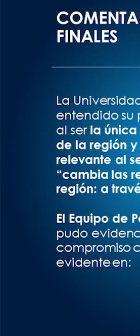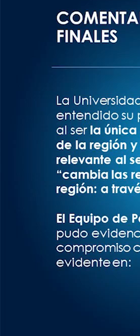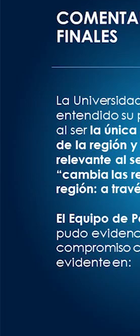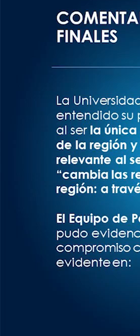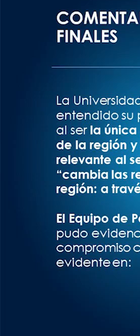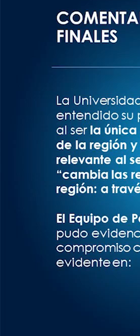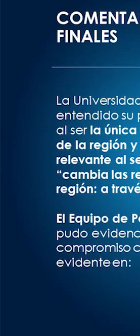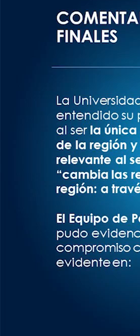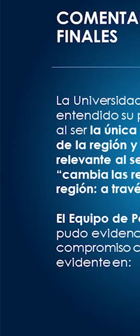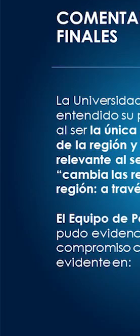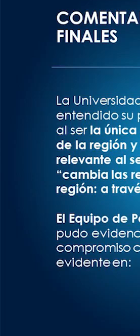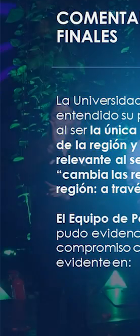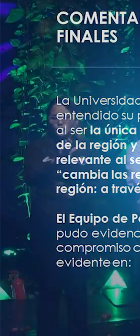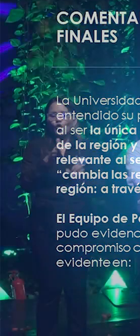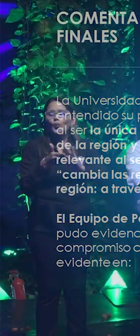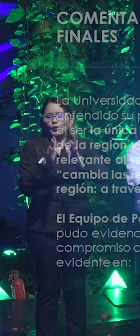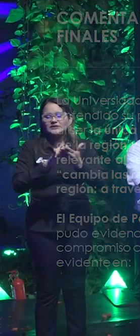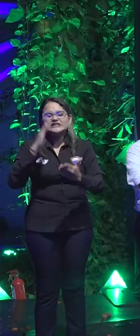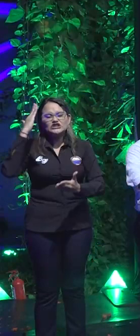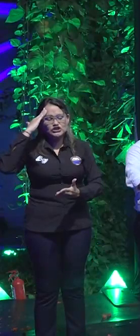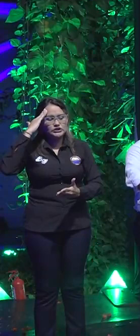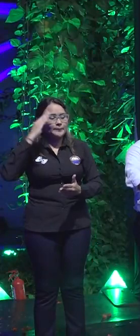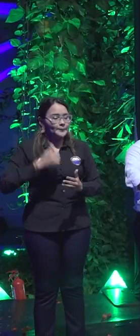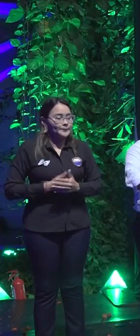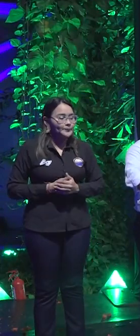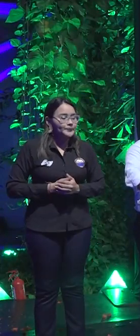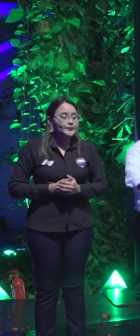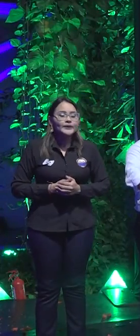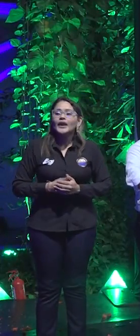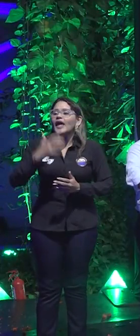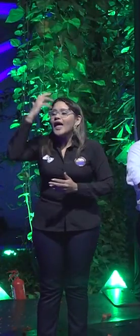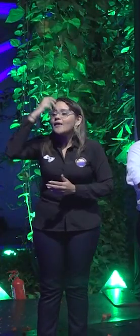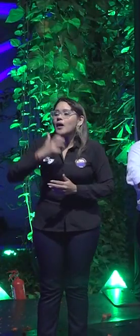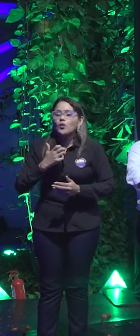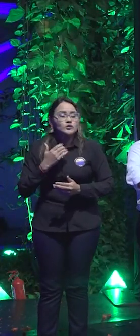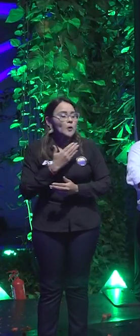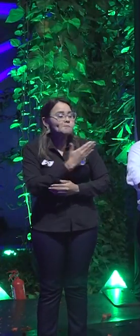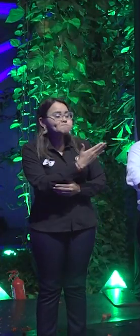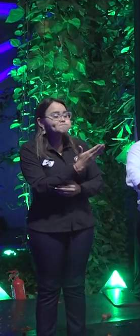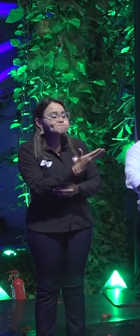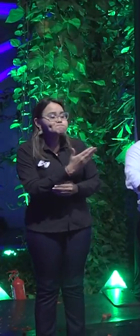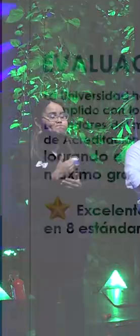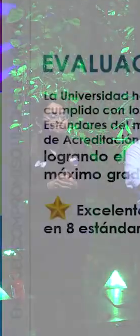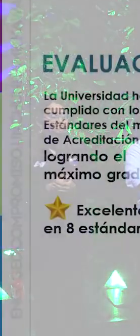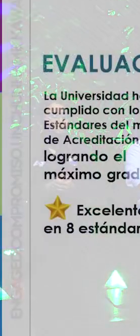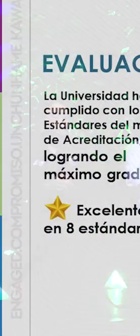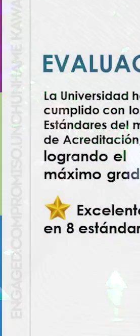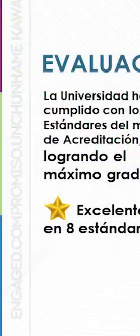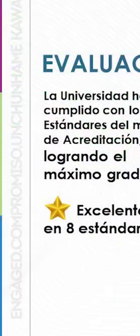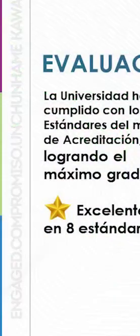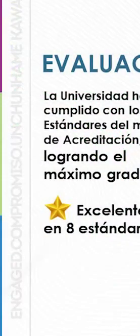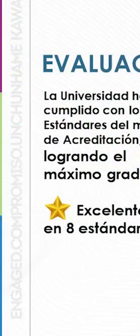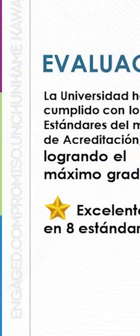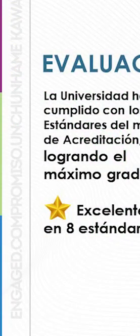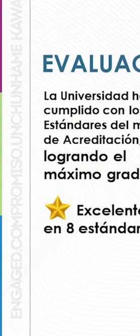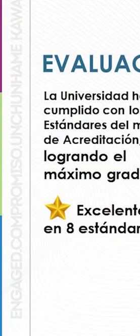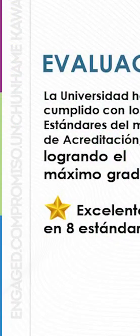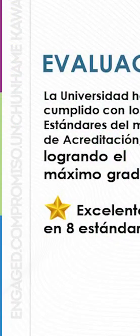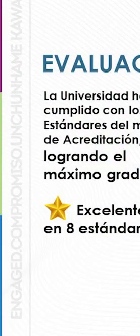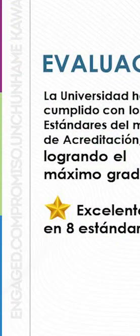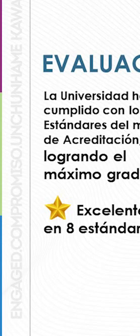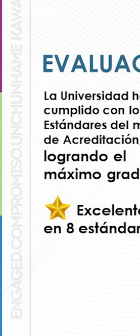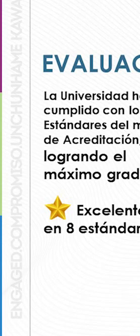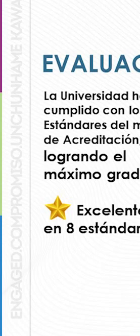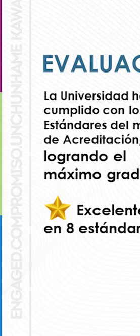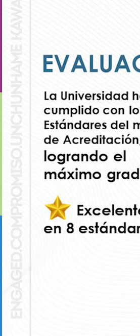interiorizado en la comunidad. Sigamos. ¿Y la evaluación? Pues de las 15 estándares del modelo logramos la